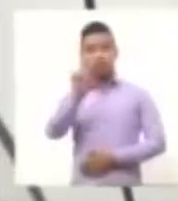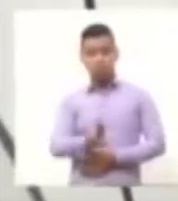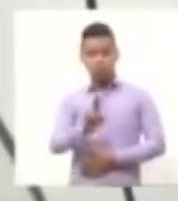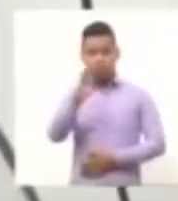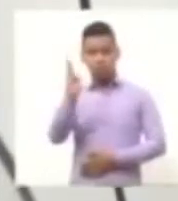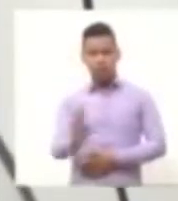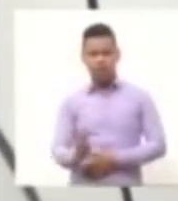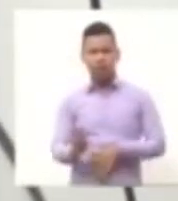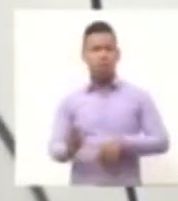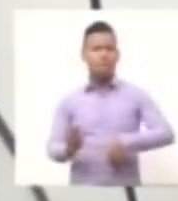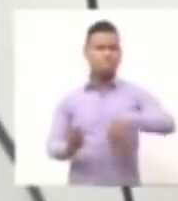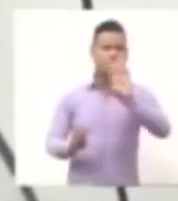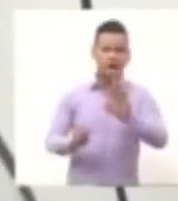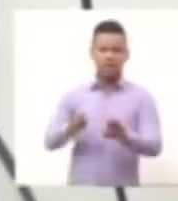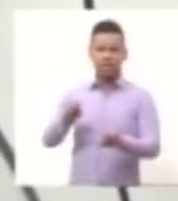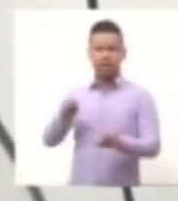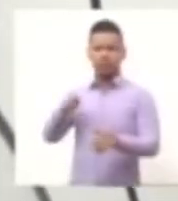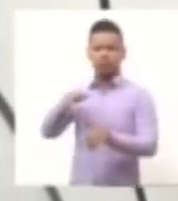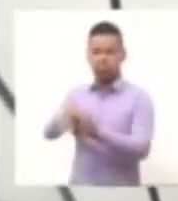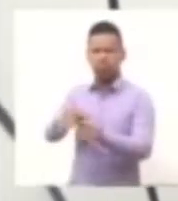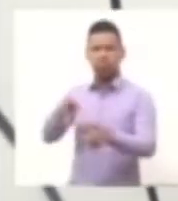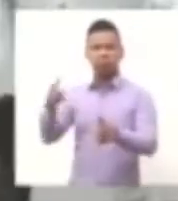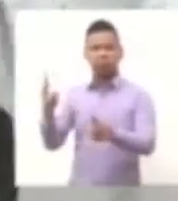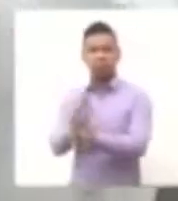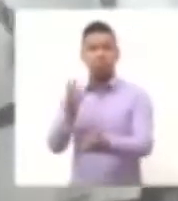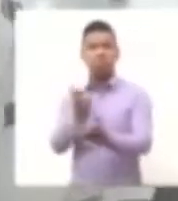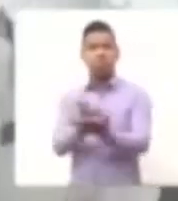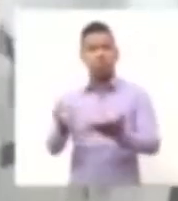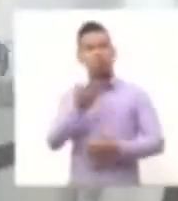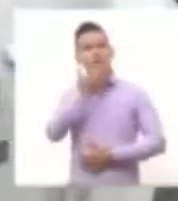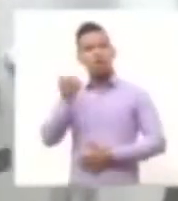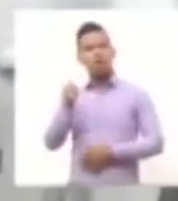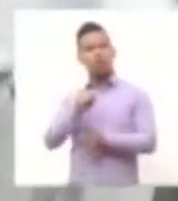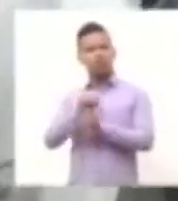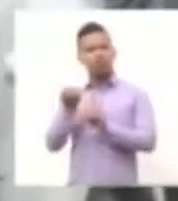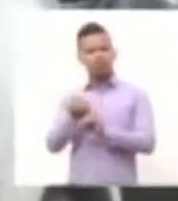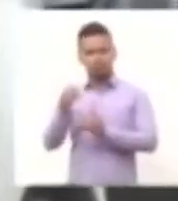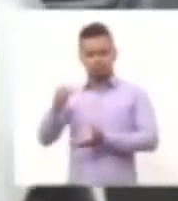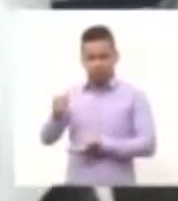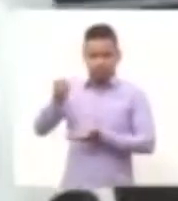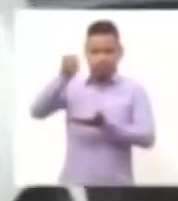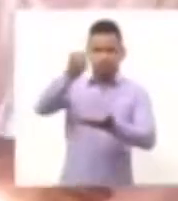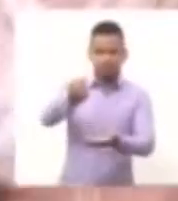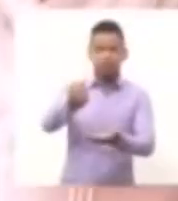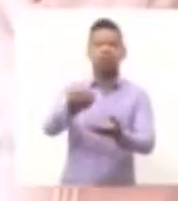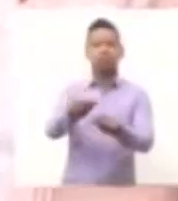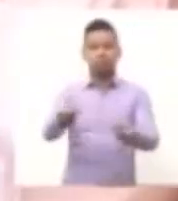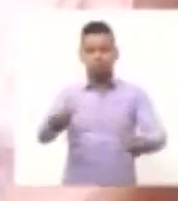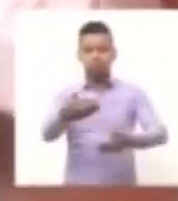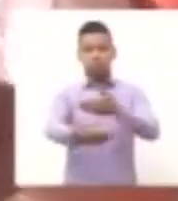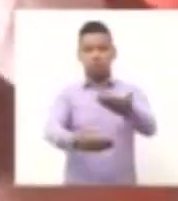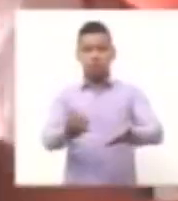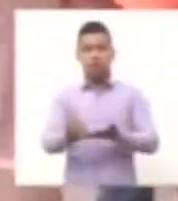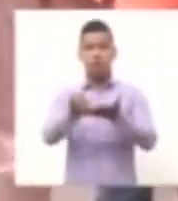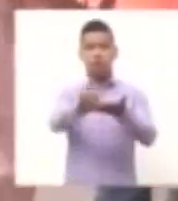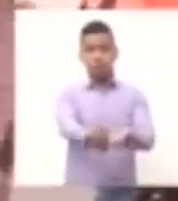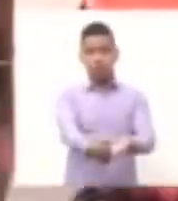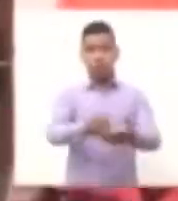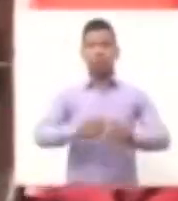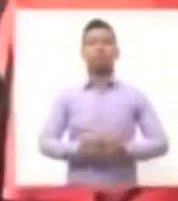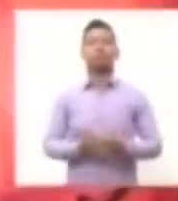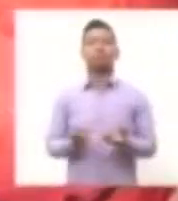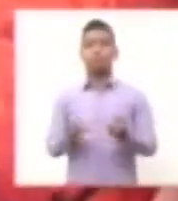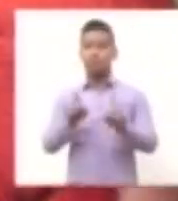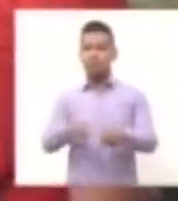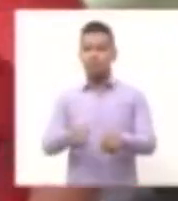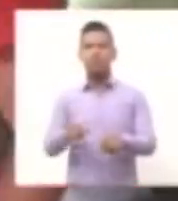inseguridad, por ello los proyectos de inversión social para mitigar este flagelo se iniciarán en los barrios de esa localidad. Sobre todo también el posicionamiento